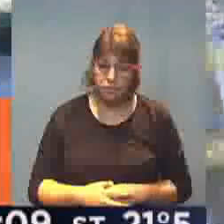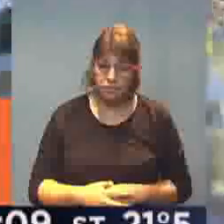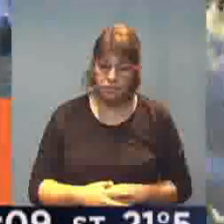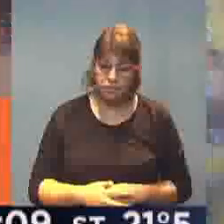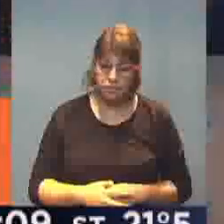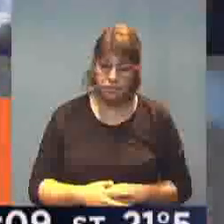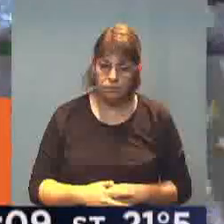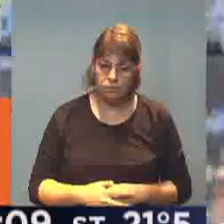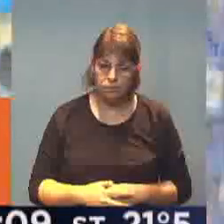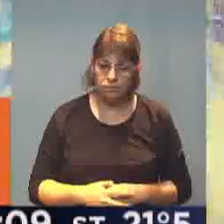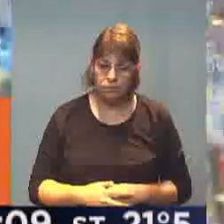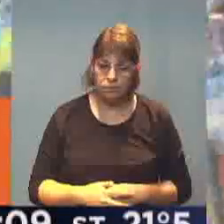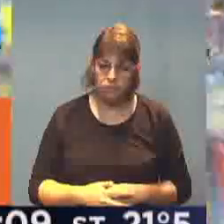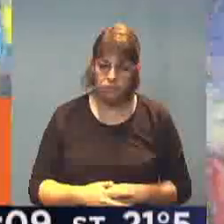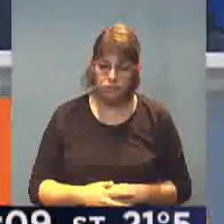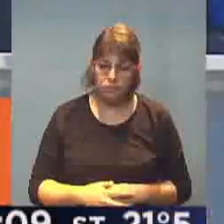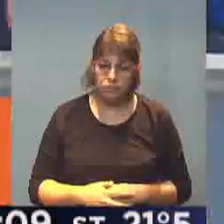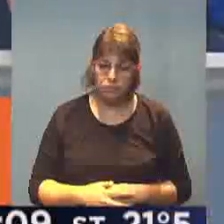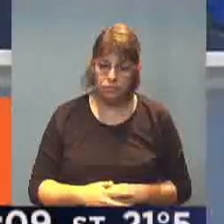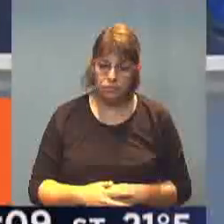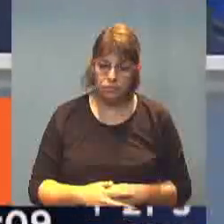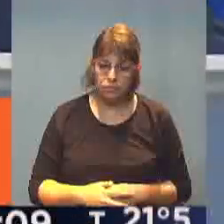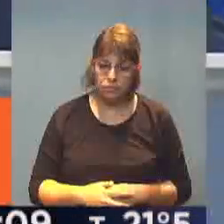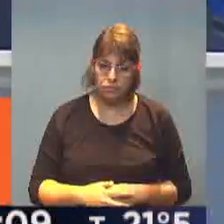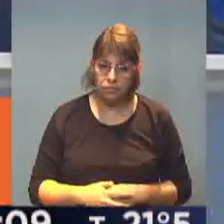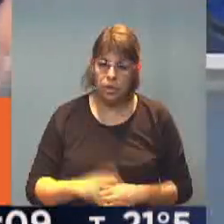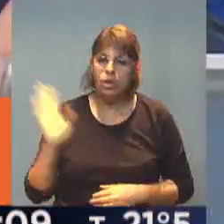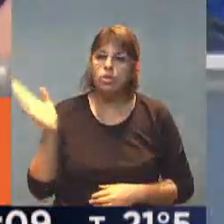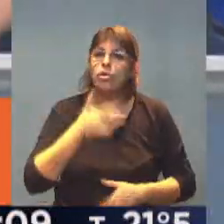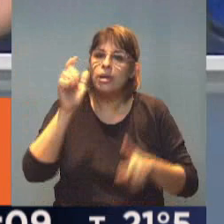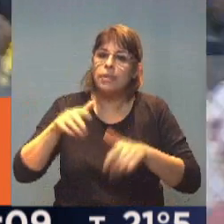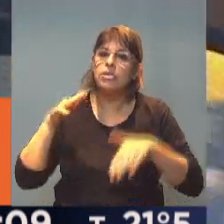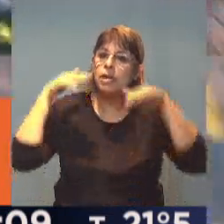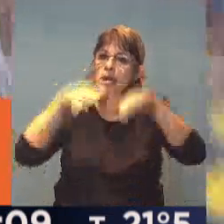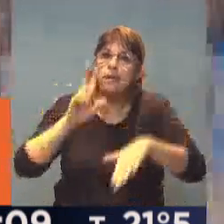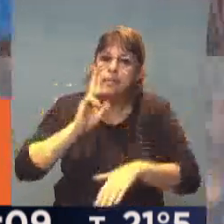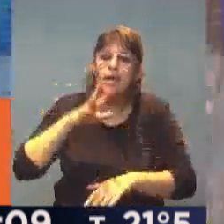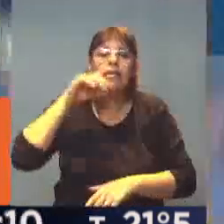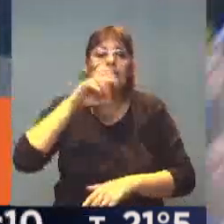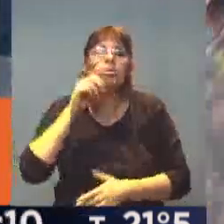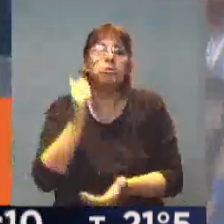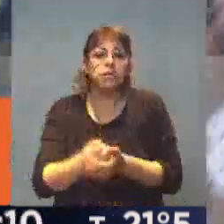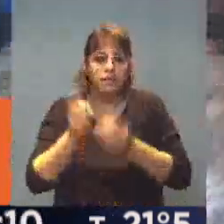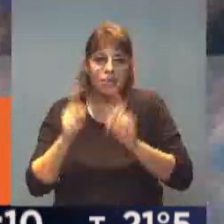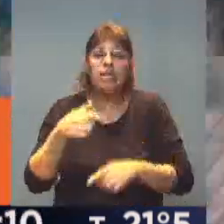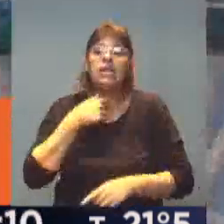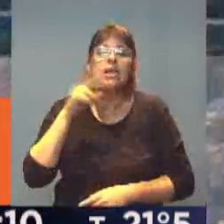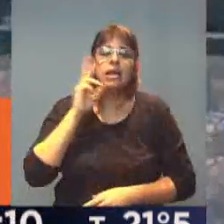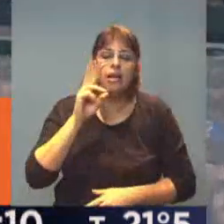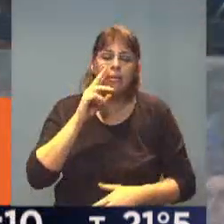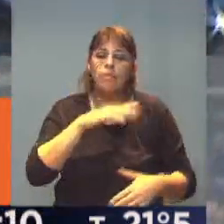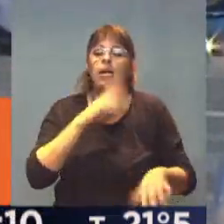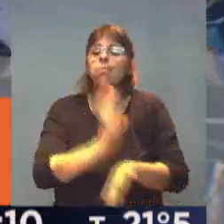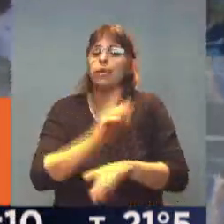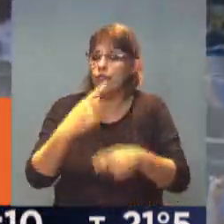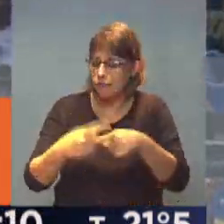presentes. Todos estuvieron. Nadie se quiso perder la fiesta, ni del Potro tampoco, que salió de